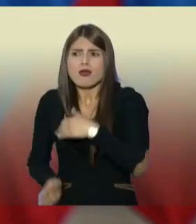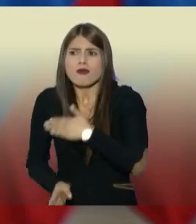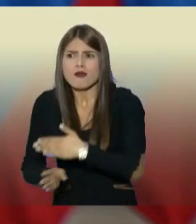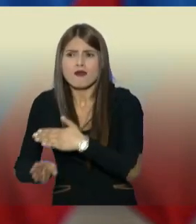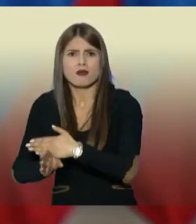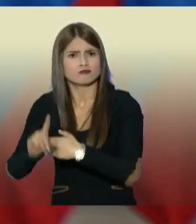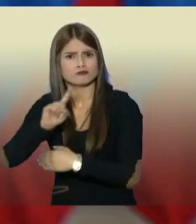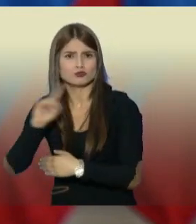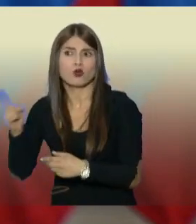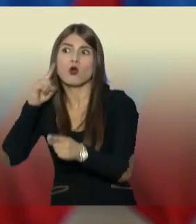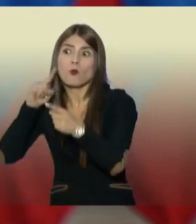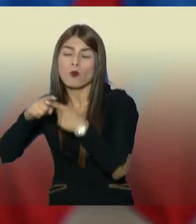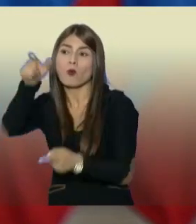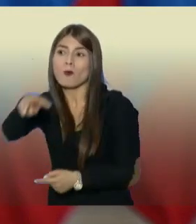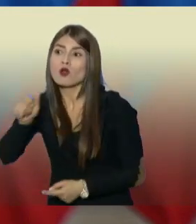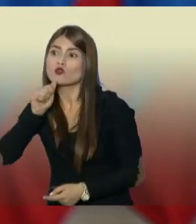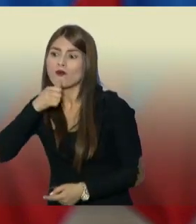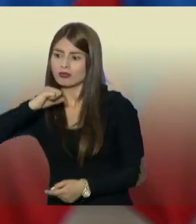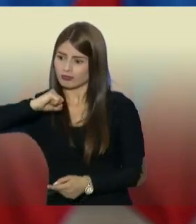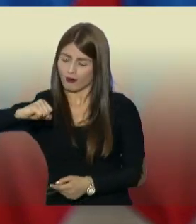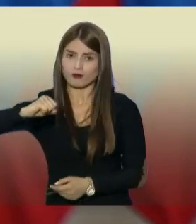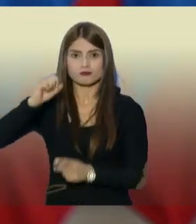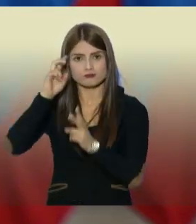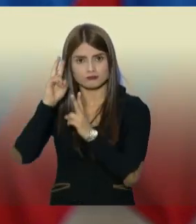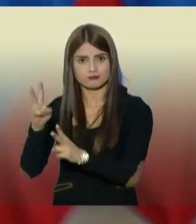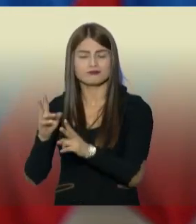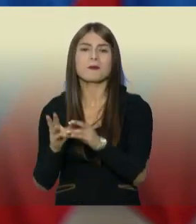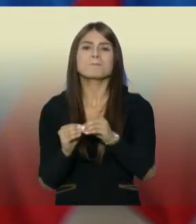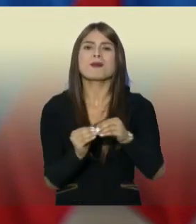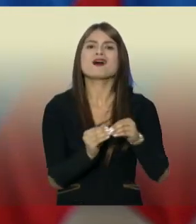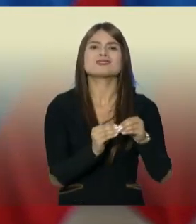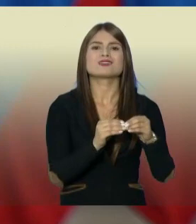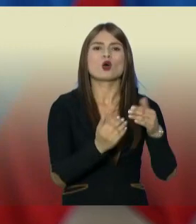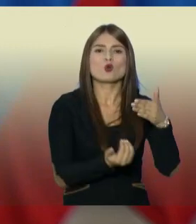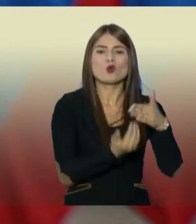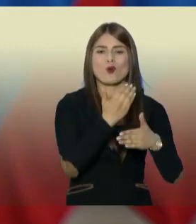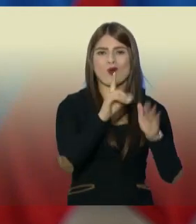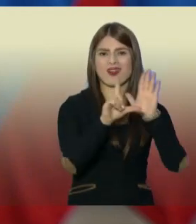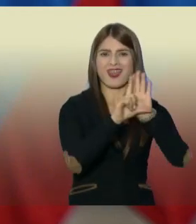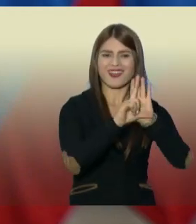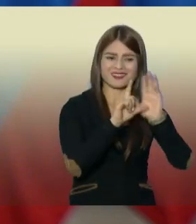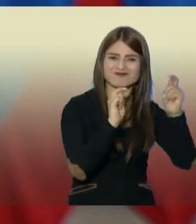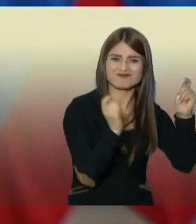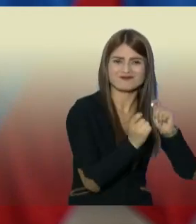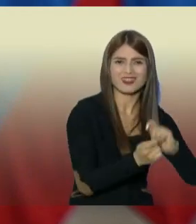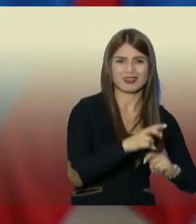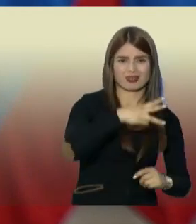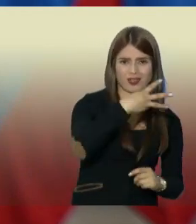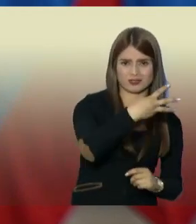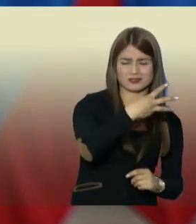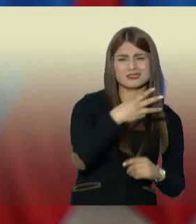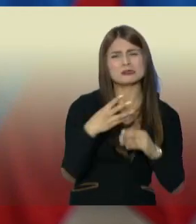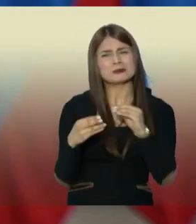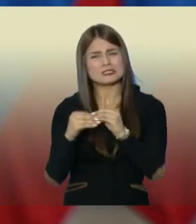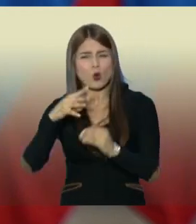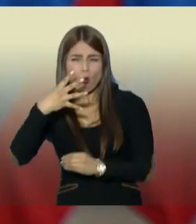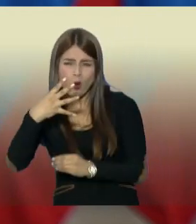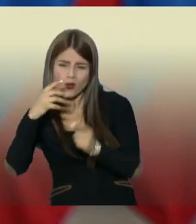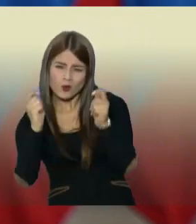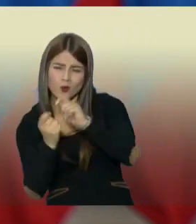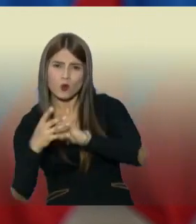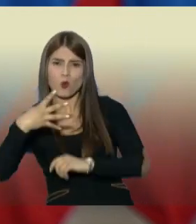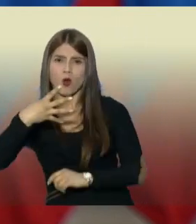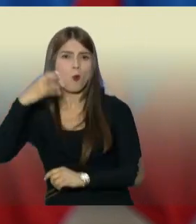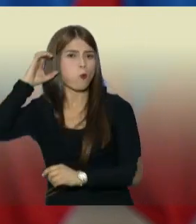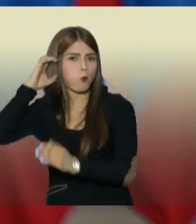víctimas también se adoptaron tres leyes y cuatro están en curso cumplimos con más del 80% de